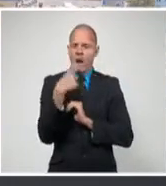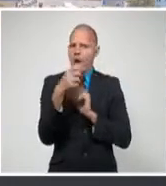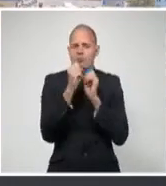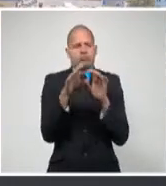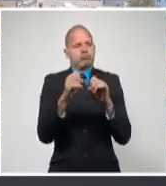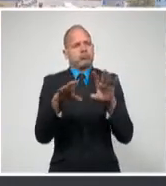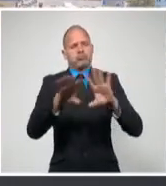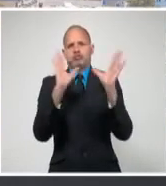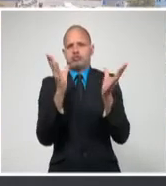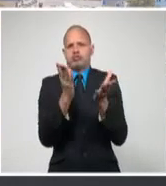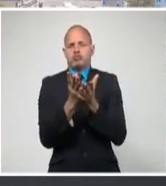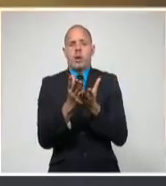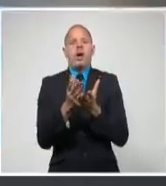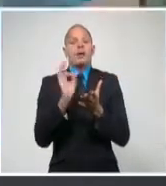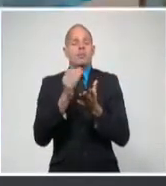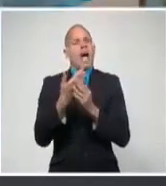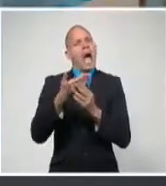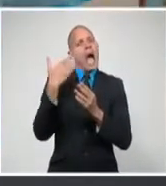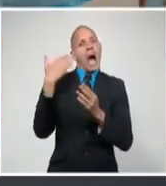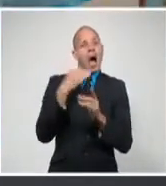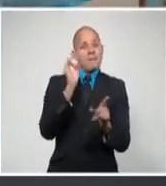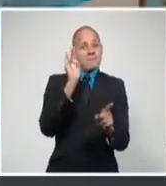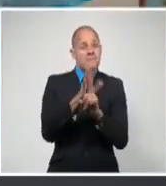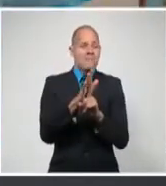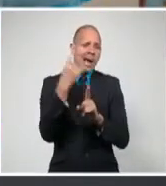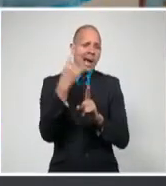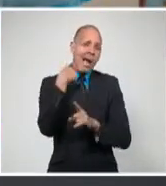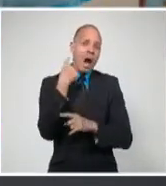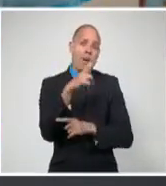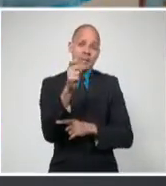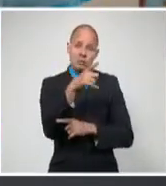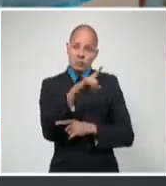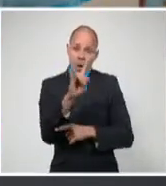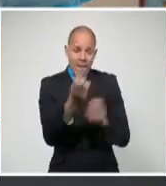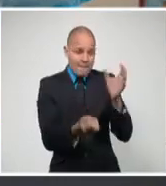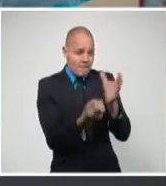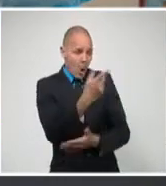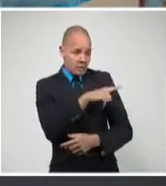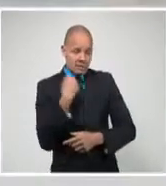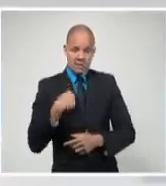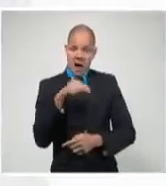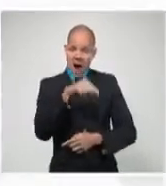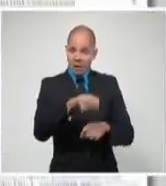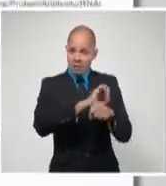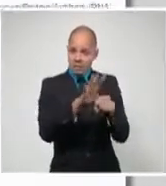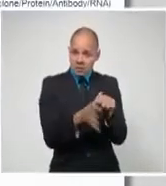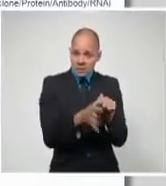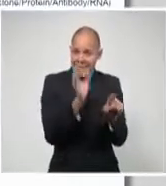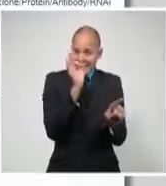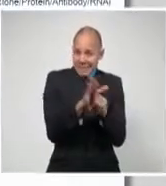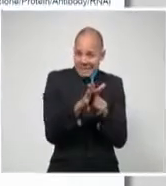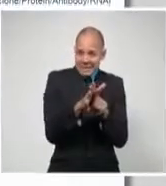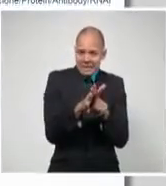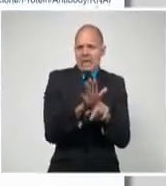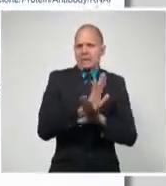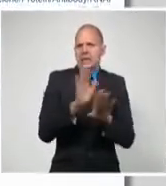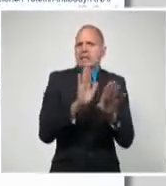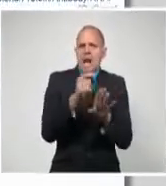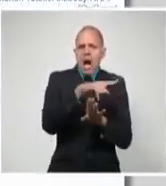primeros casos, científicos chinos pusieron a disposición de la comunidad internacional la primera secuencia del genoma del